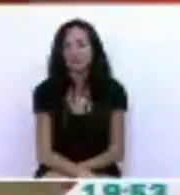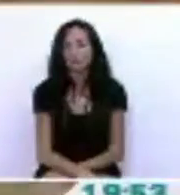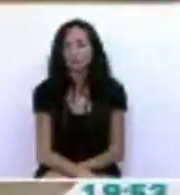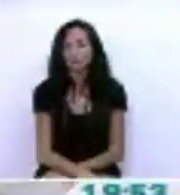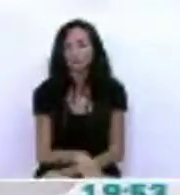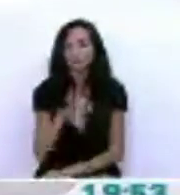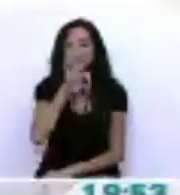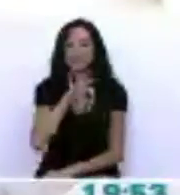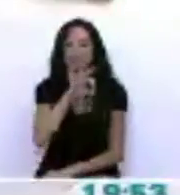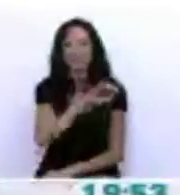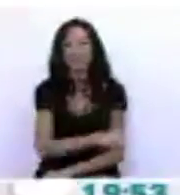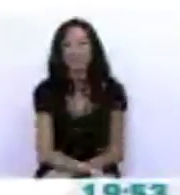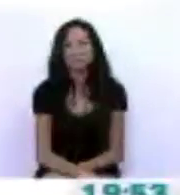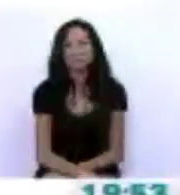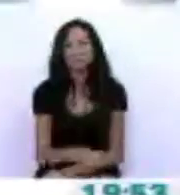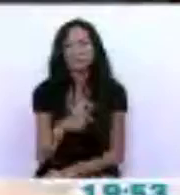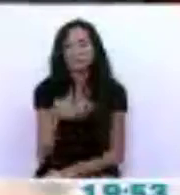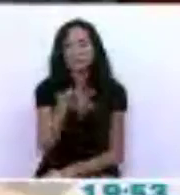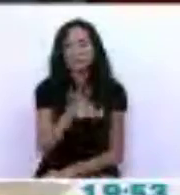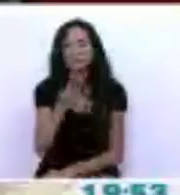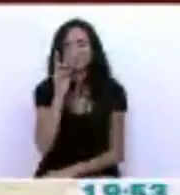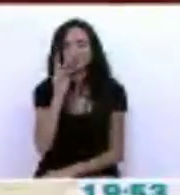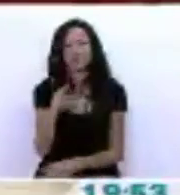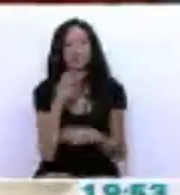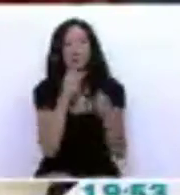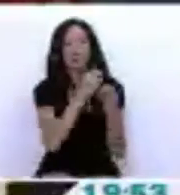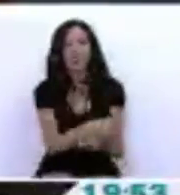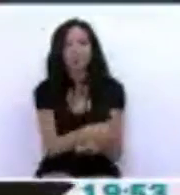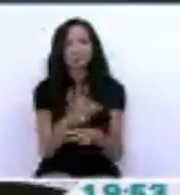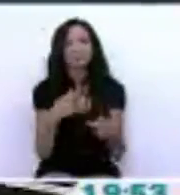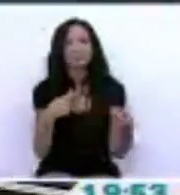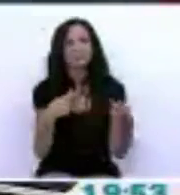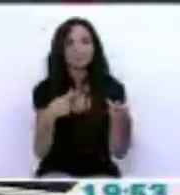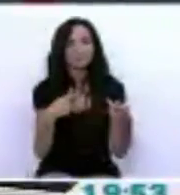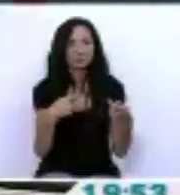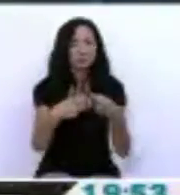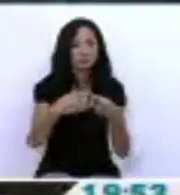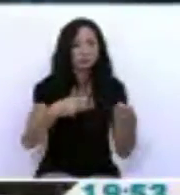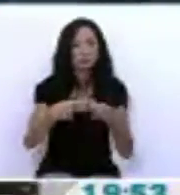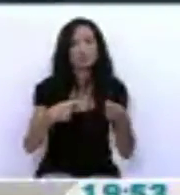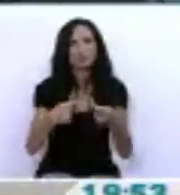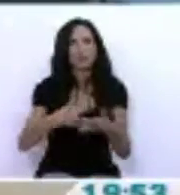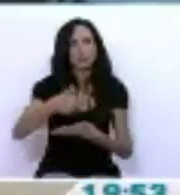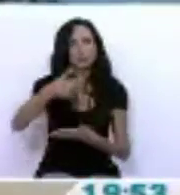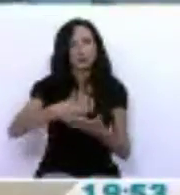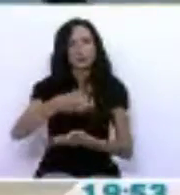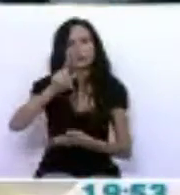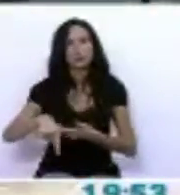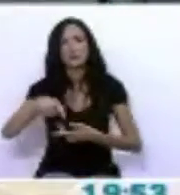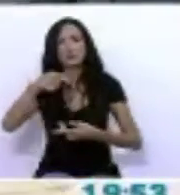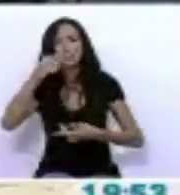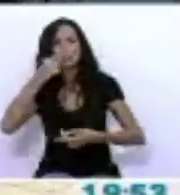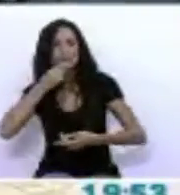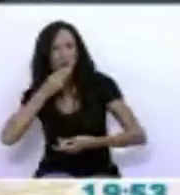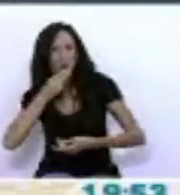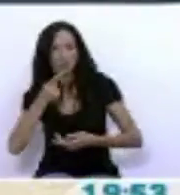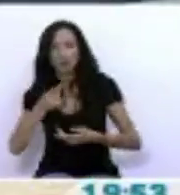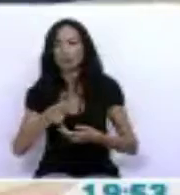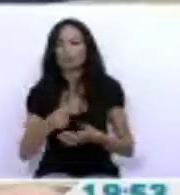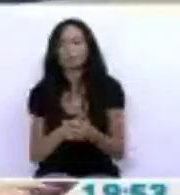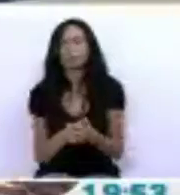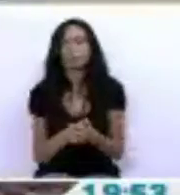Hasta luego. En este barrio no solo encontramos bares, mercerías o tiendas de prensa, sino también muchas tiendas de alimentación, fruterías,